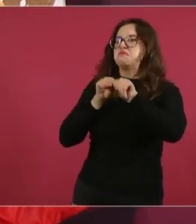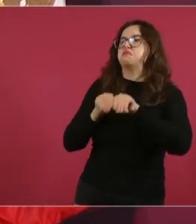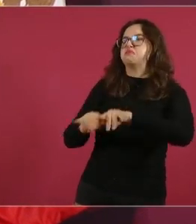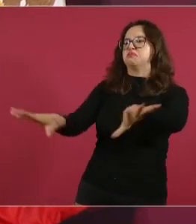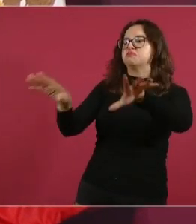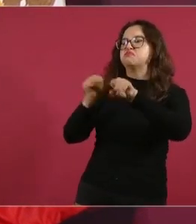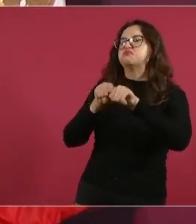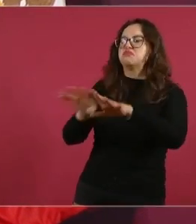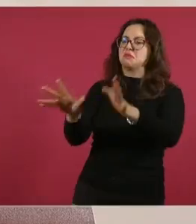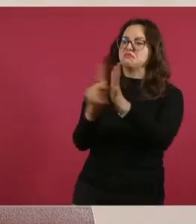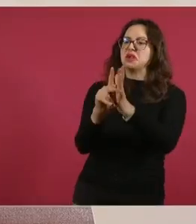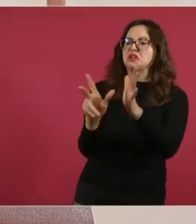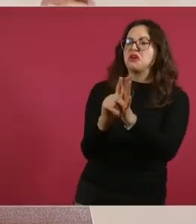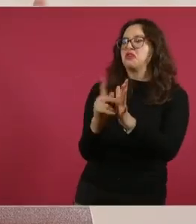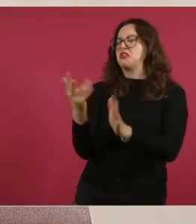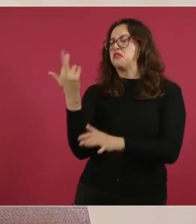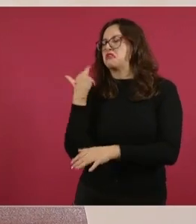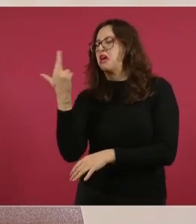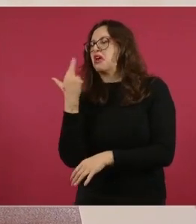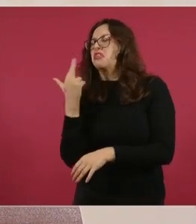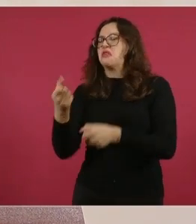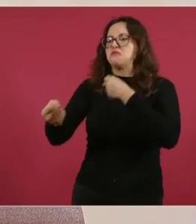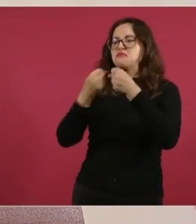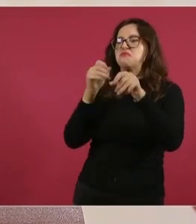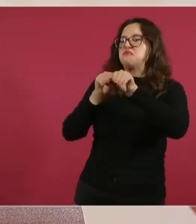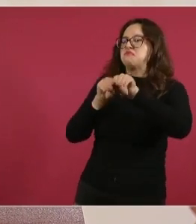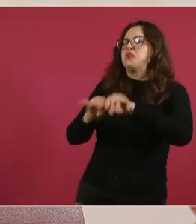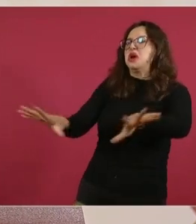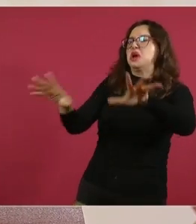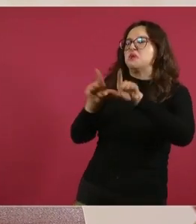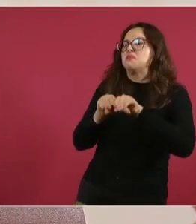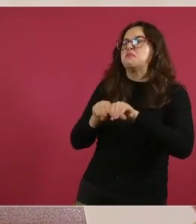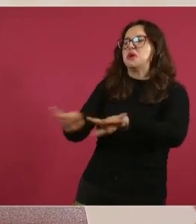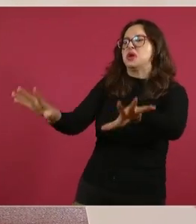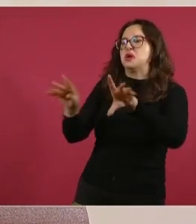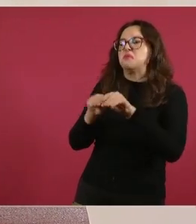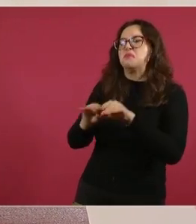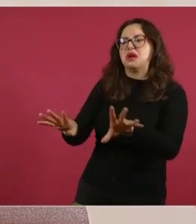que tienen bajo su control,